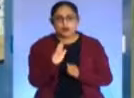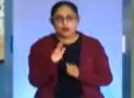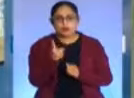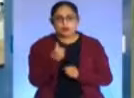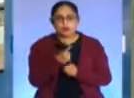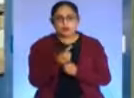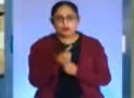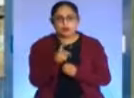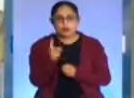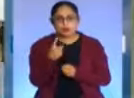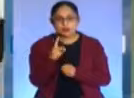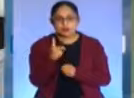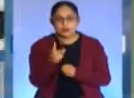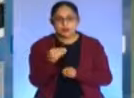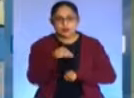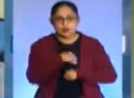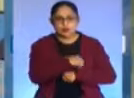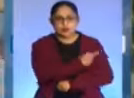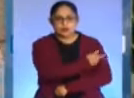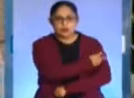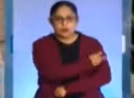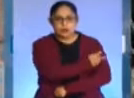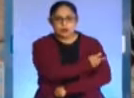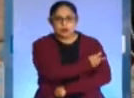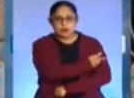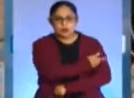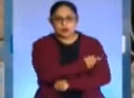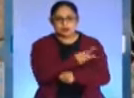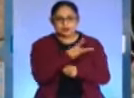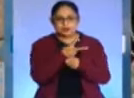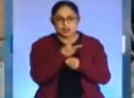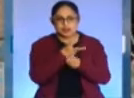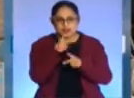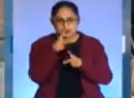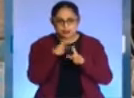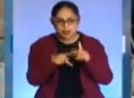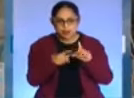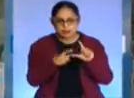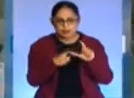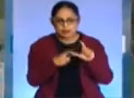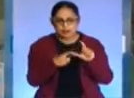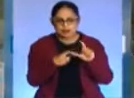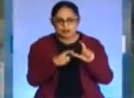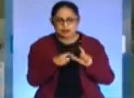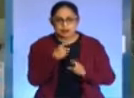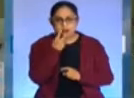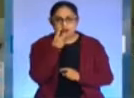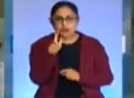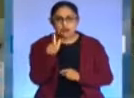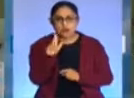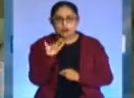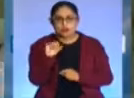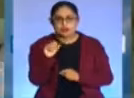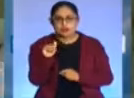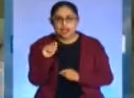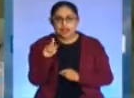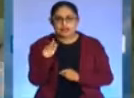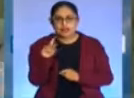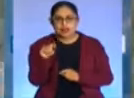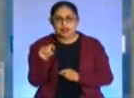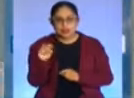de diciembre, la aplicación de la vacuna corresponde a la segunda dosis de Pfizer. Así lo señaló Luis Alberto Sebastián